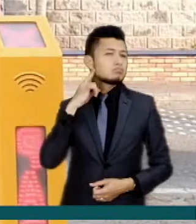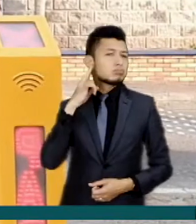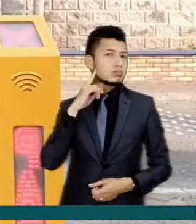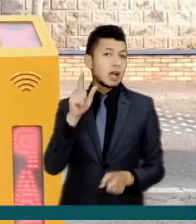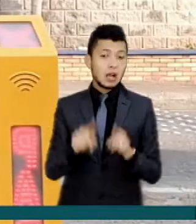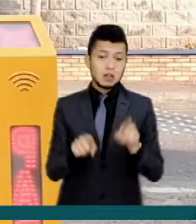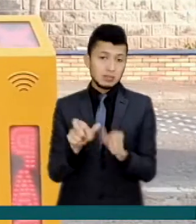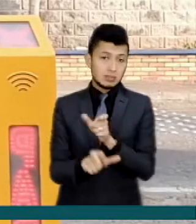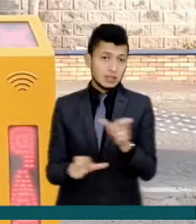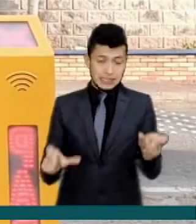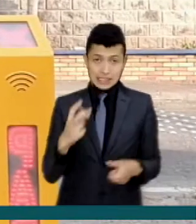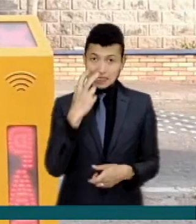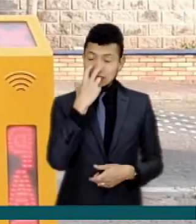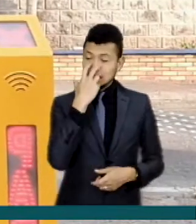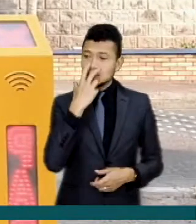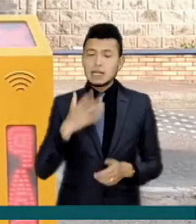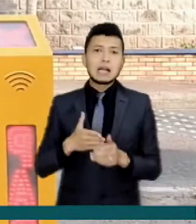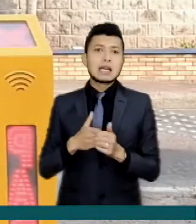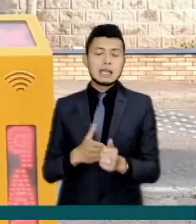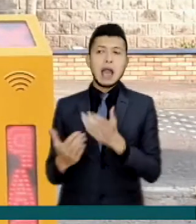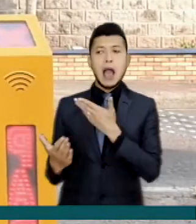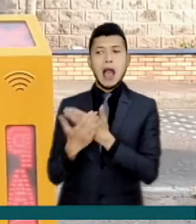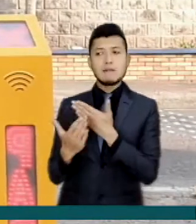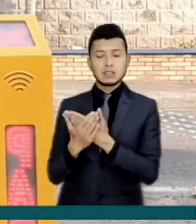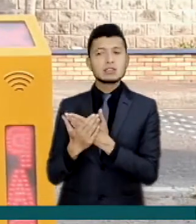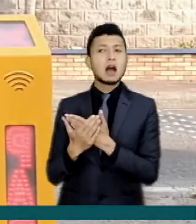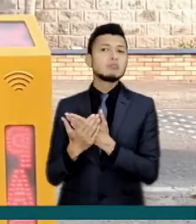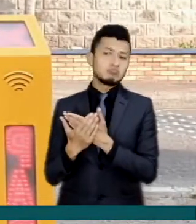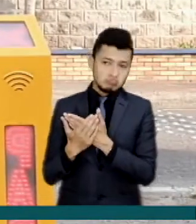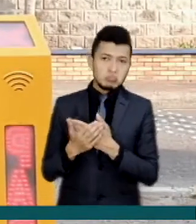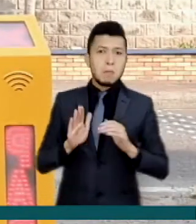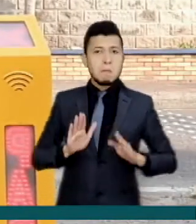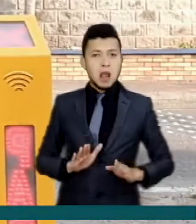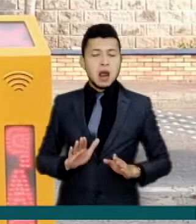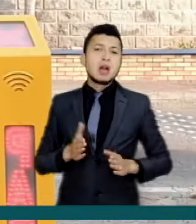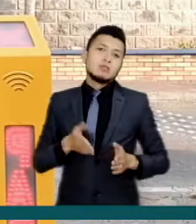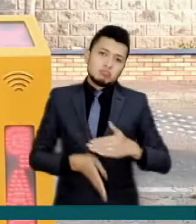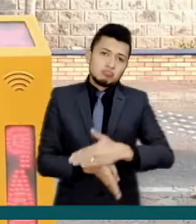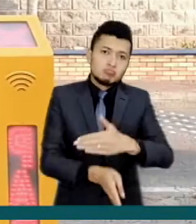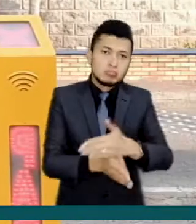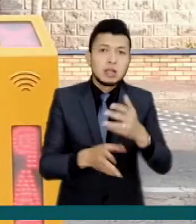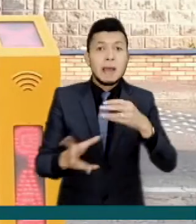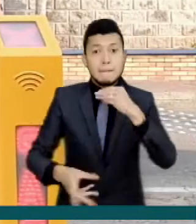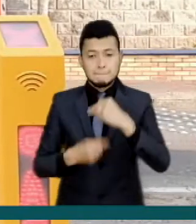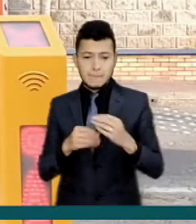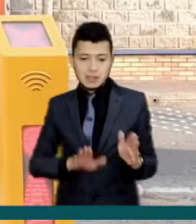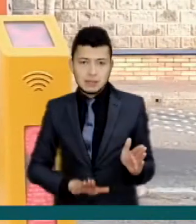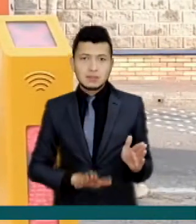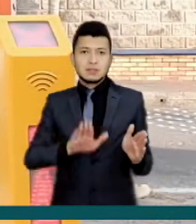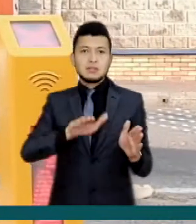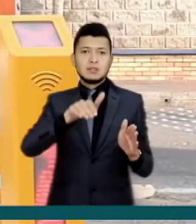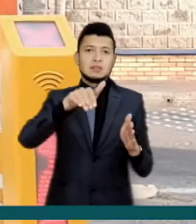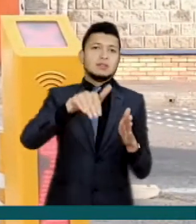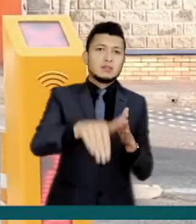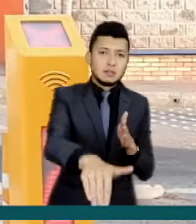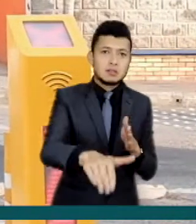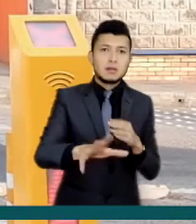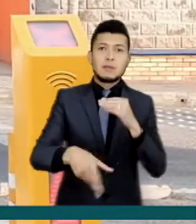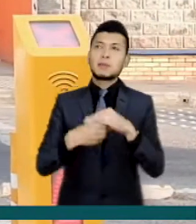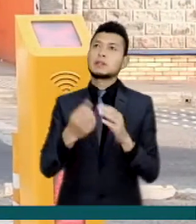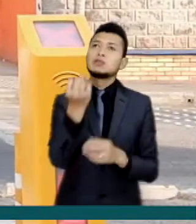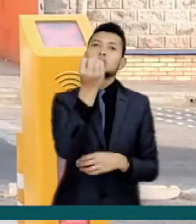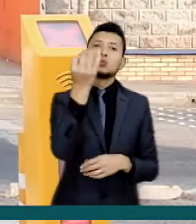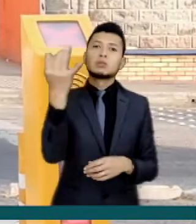orientan a quienes tienen alguna discapacidad visual e indican un pare y un siga, además de rampas para seguridad de los peatones, dispositivos